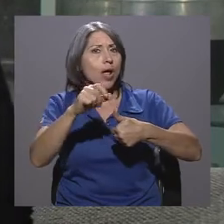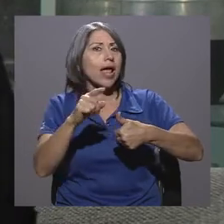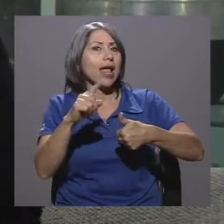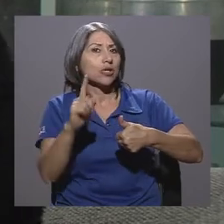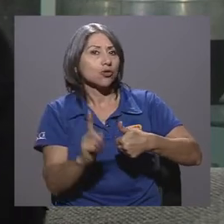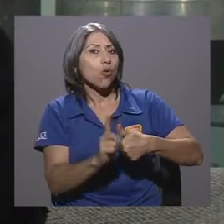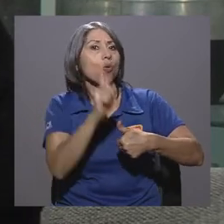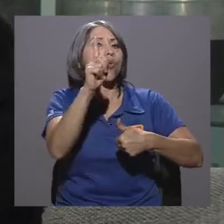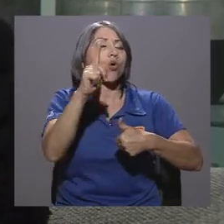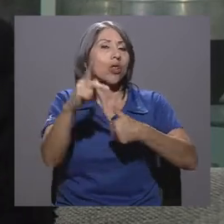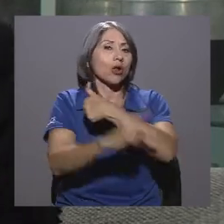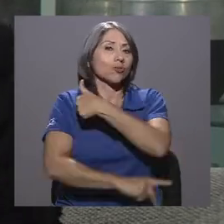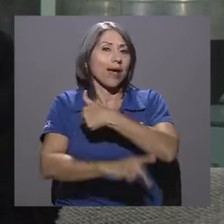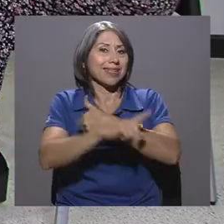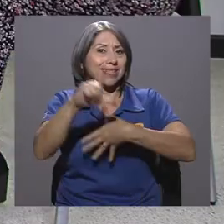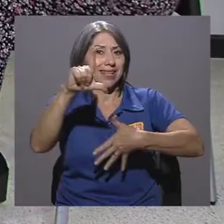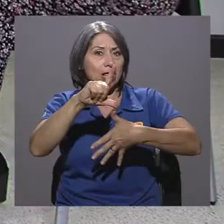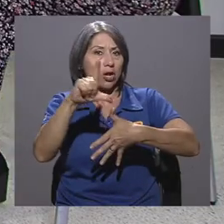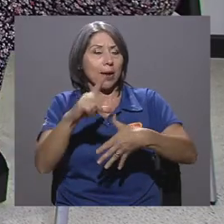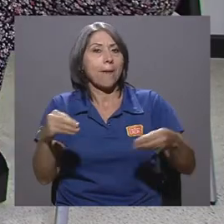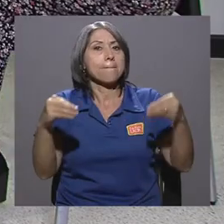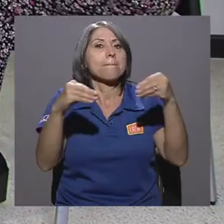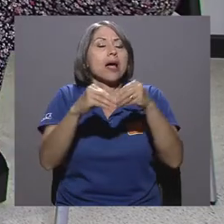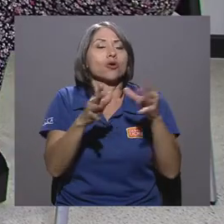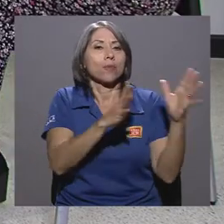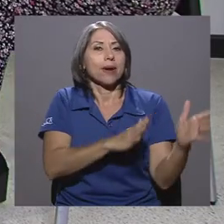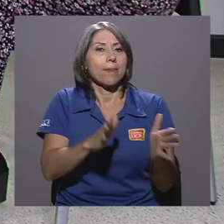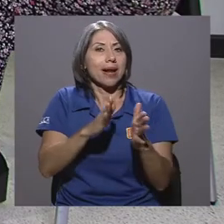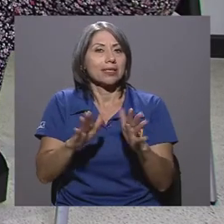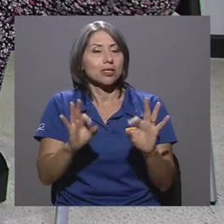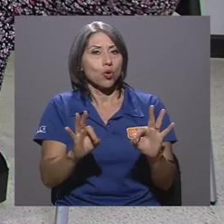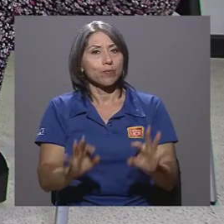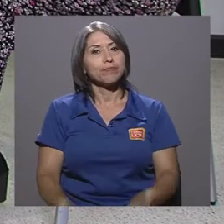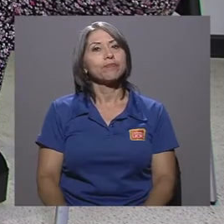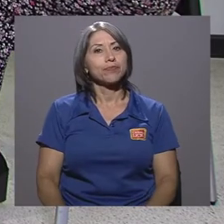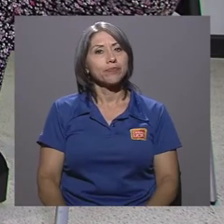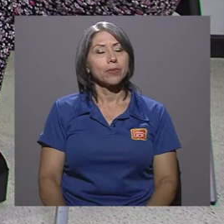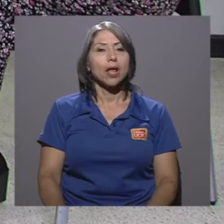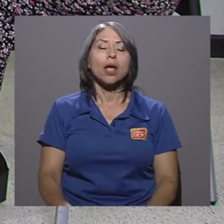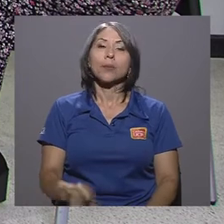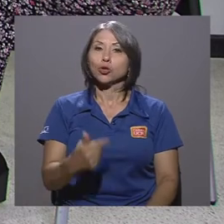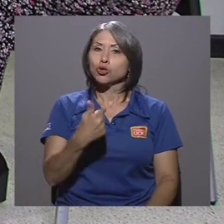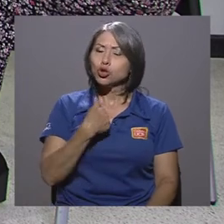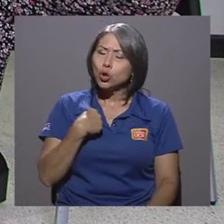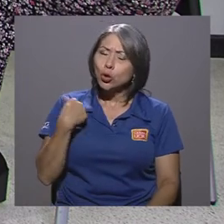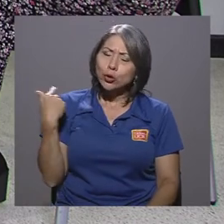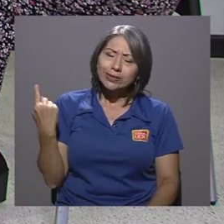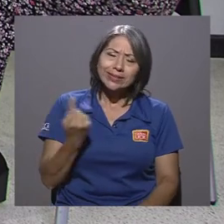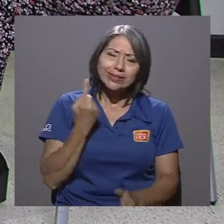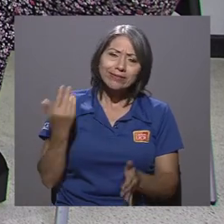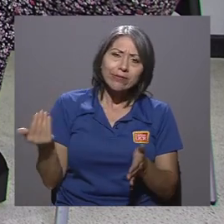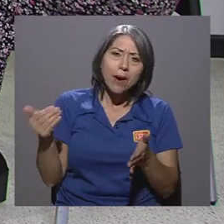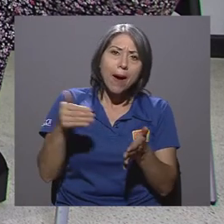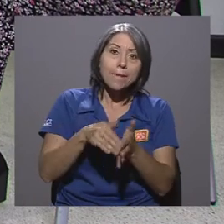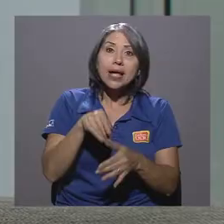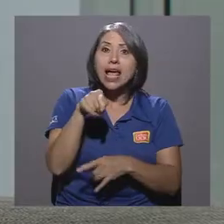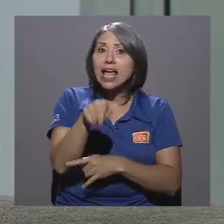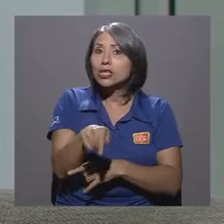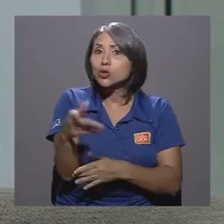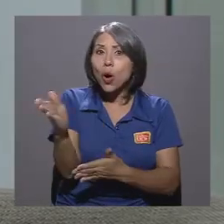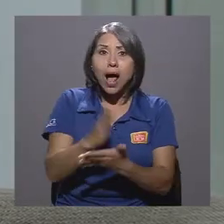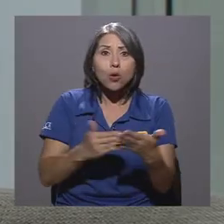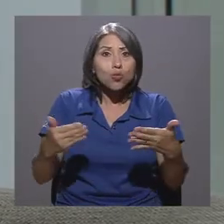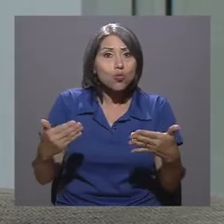de Latinoamérica con mayor preparación. Sí, nosotros, yo insisto, esto no es una cuestión nueva